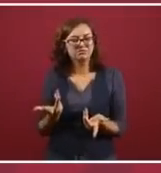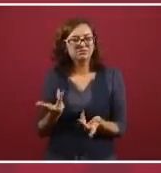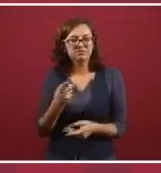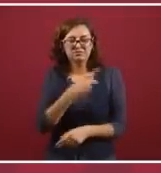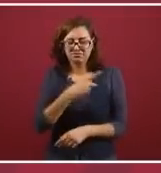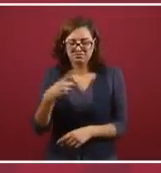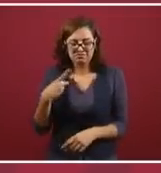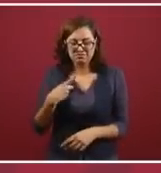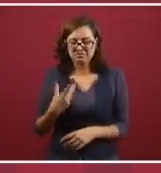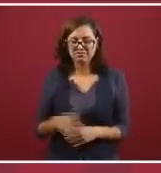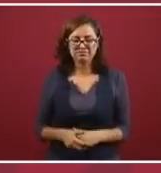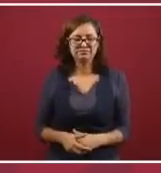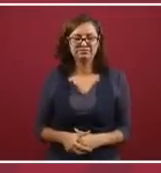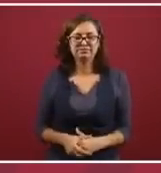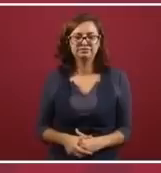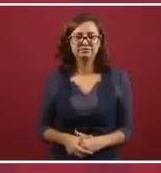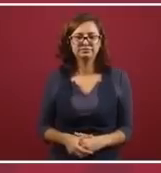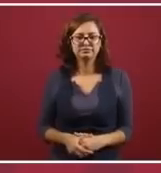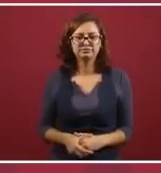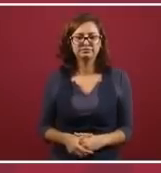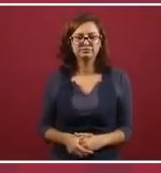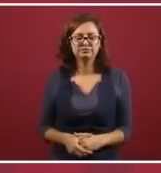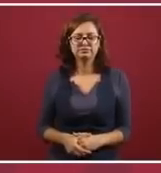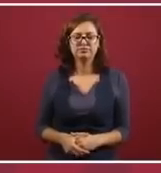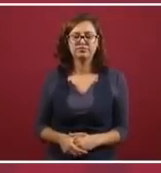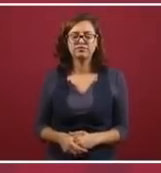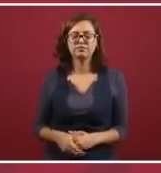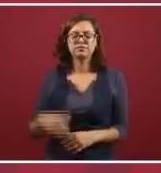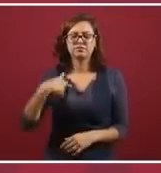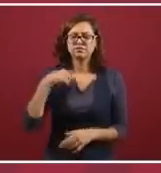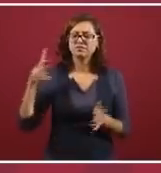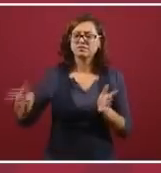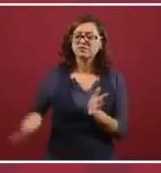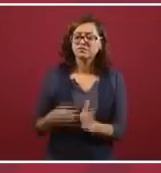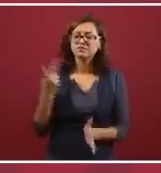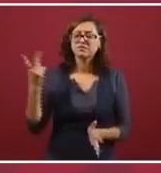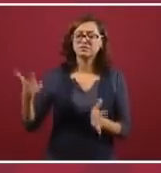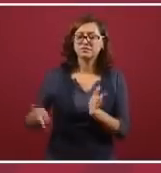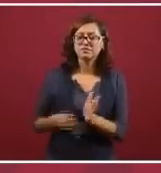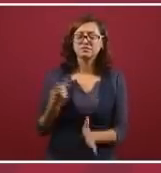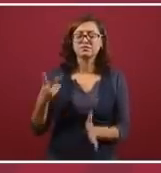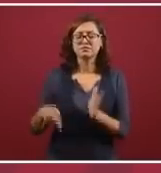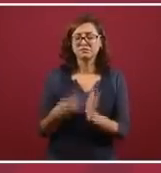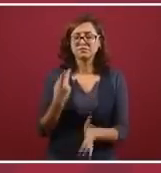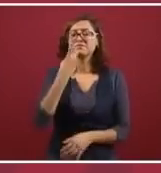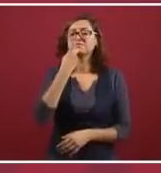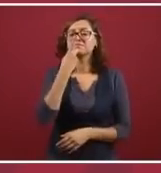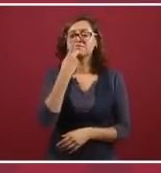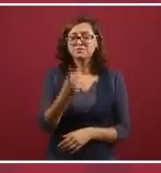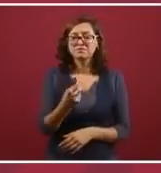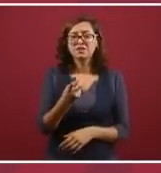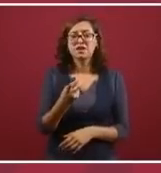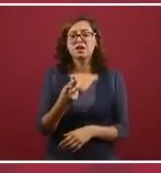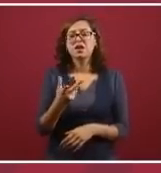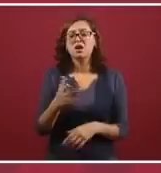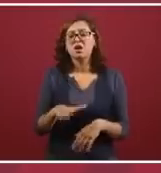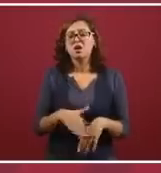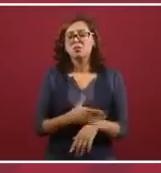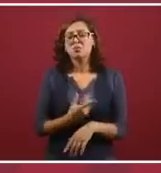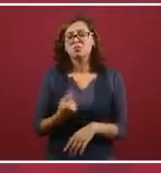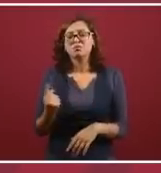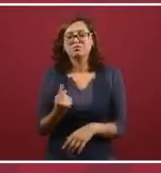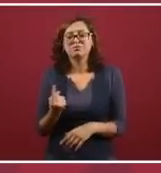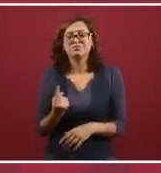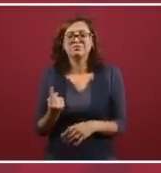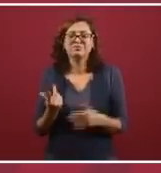Esto lo he venido sosteniendo para que se entienda